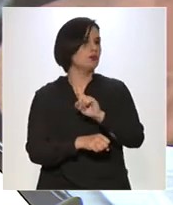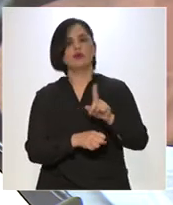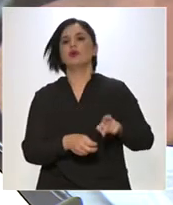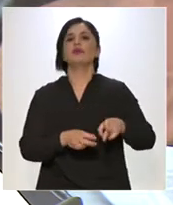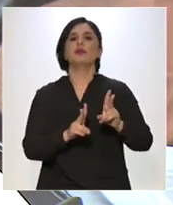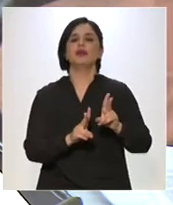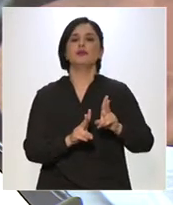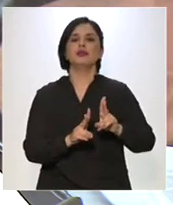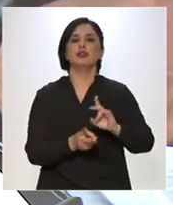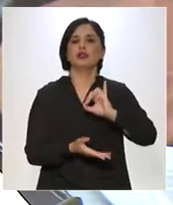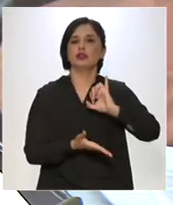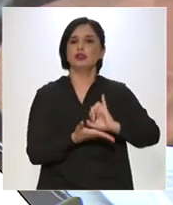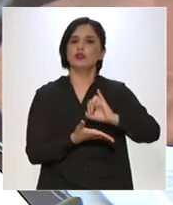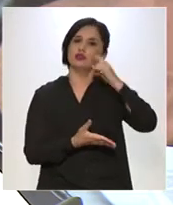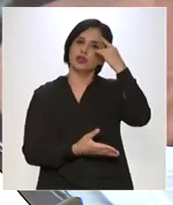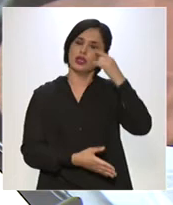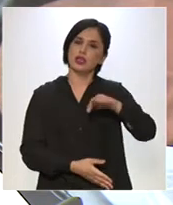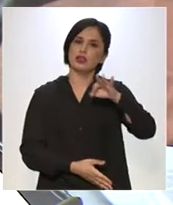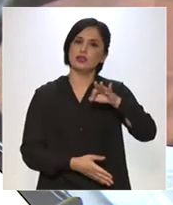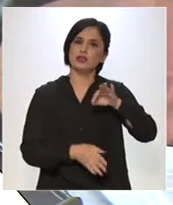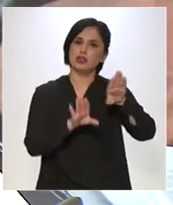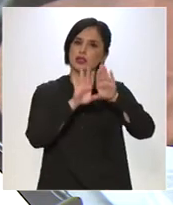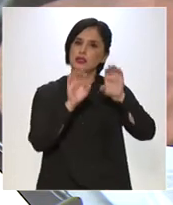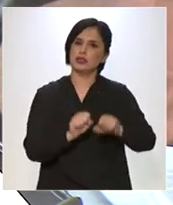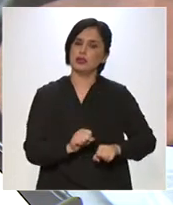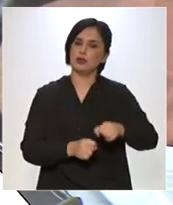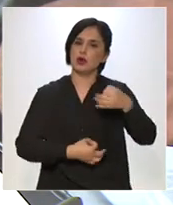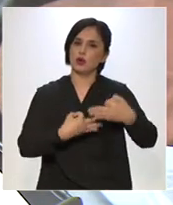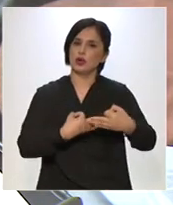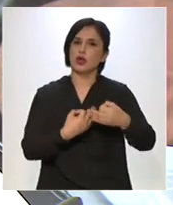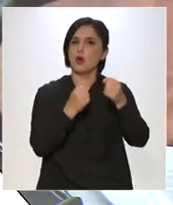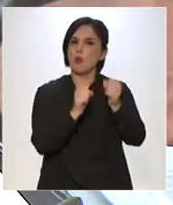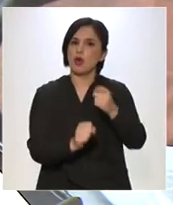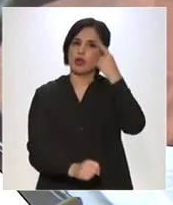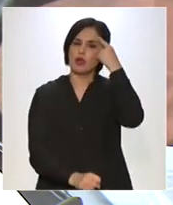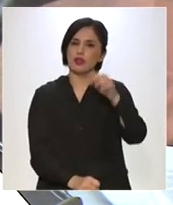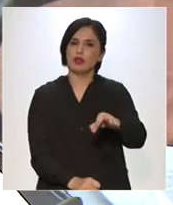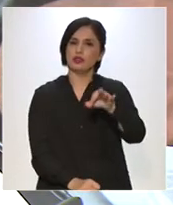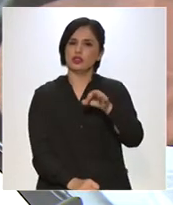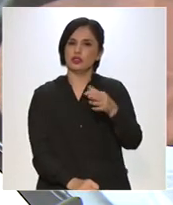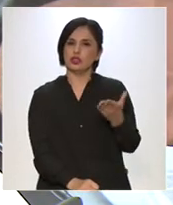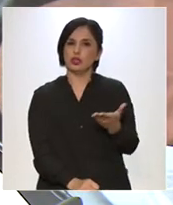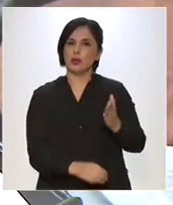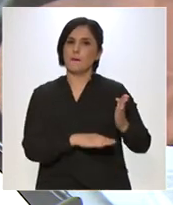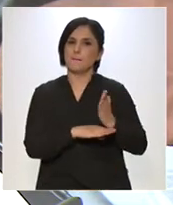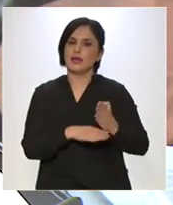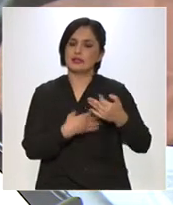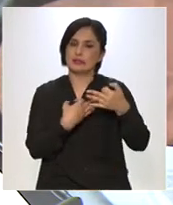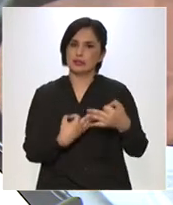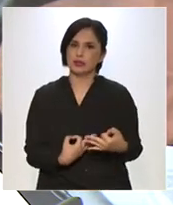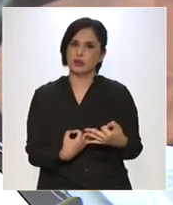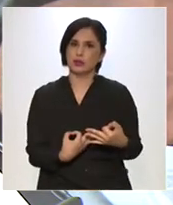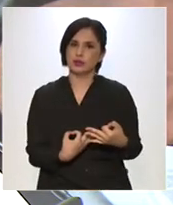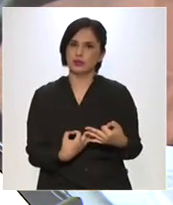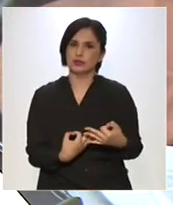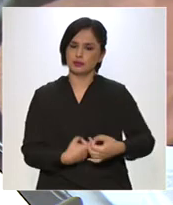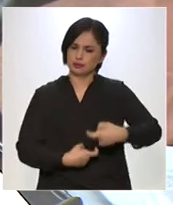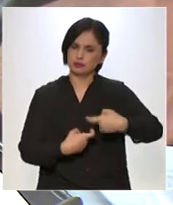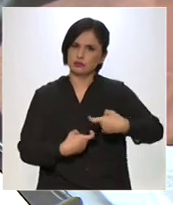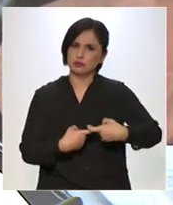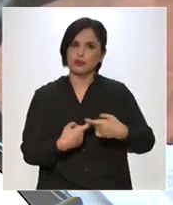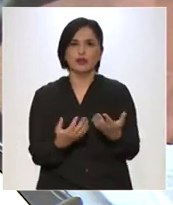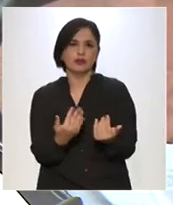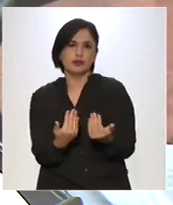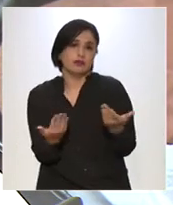los órganos resolutivos de nuestro ordenamiento jurídico puedan tomar decisiones sobre bases seguras y ciertas. Se